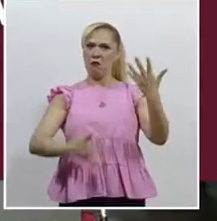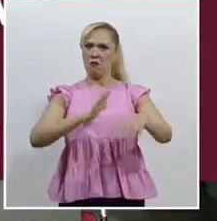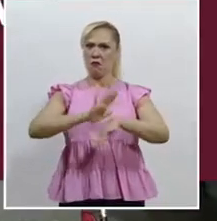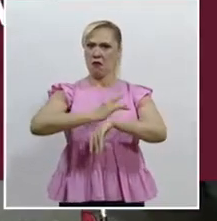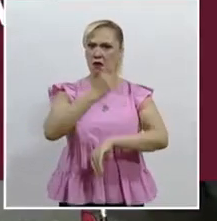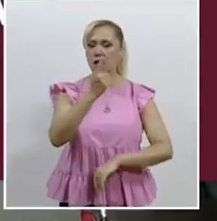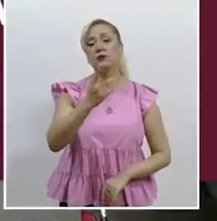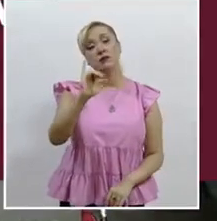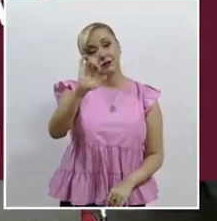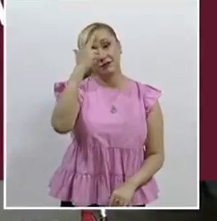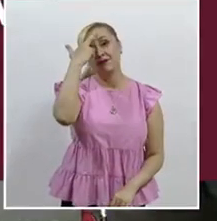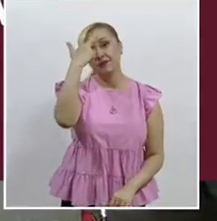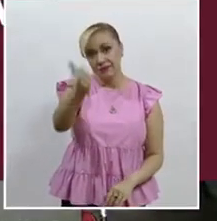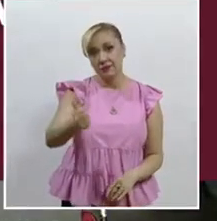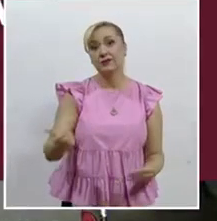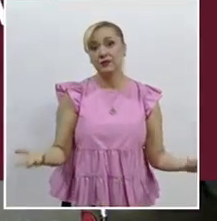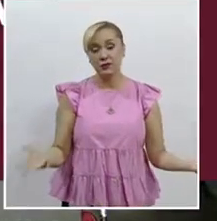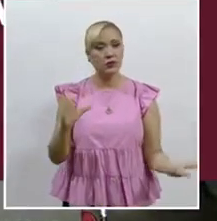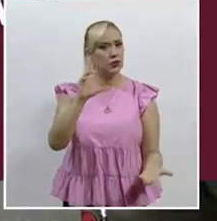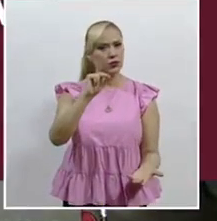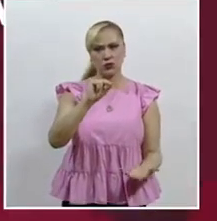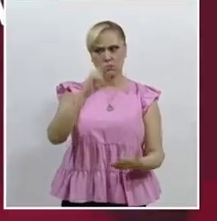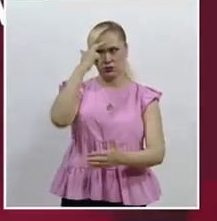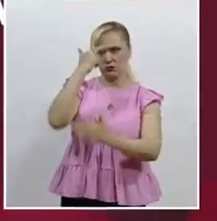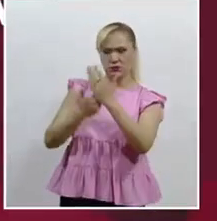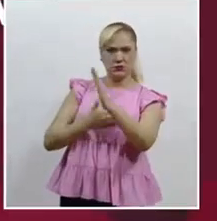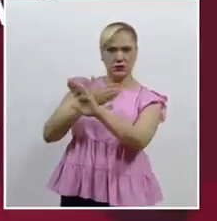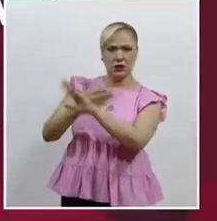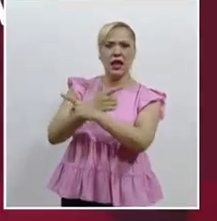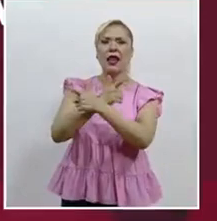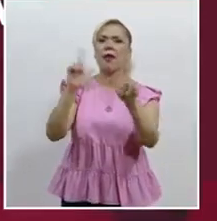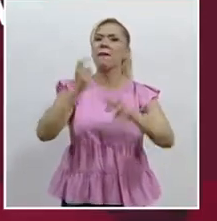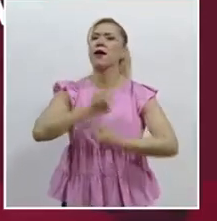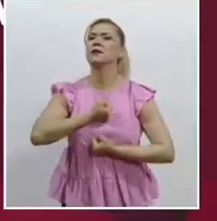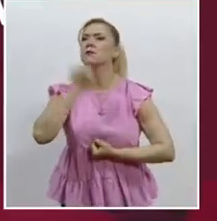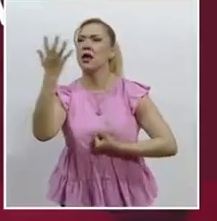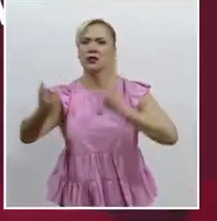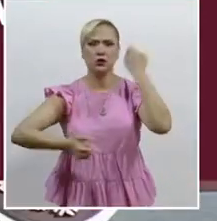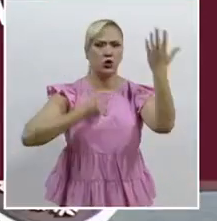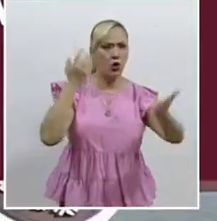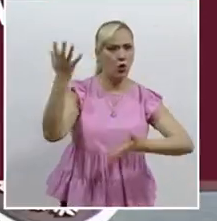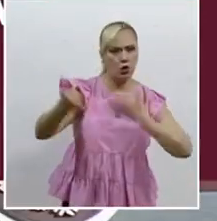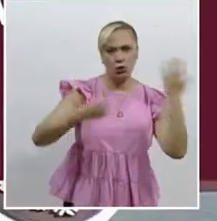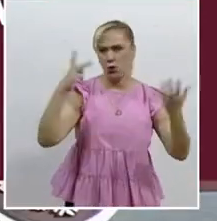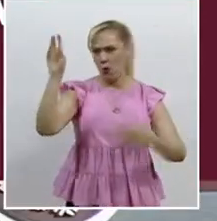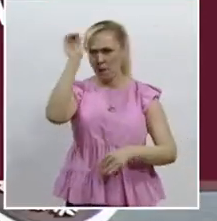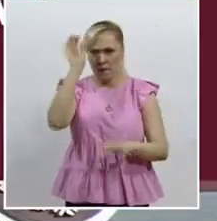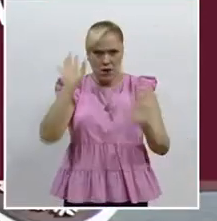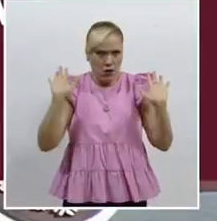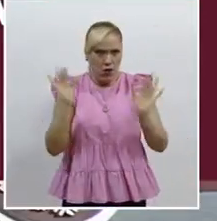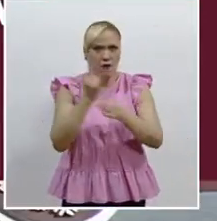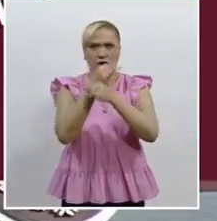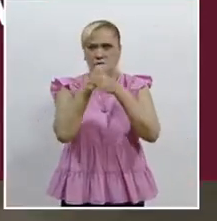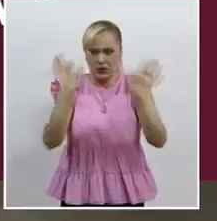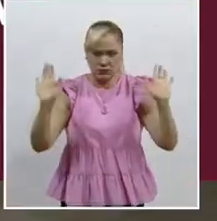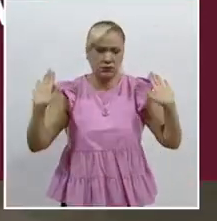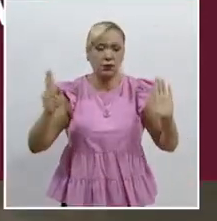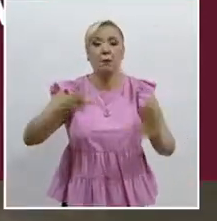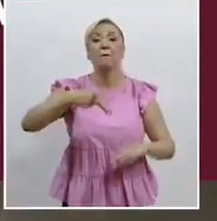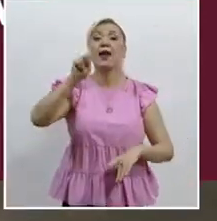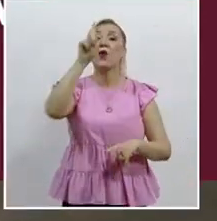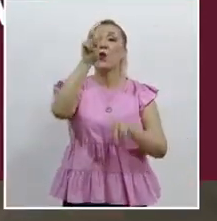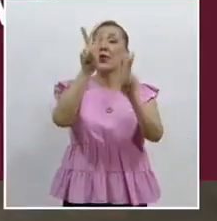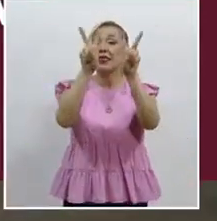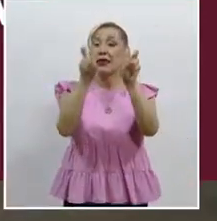está fundada y motivada y no implica una violación al derecho de libertad de expresión o de acceso a la información, pues de los mensajes que se